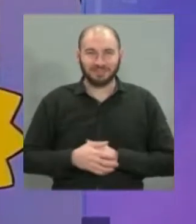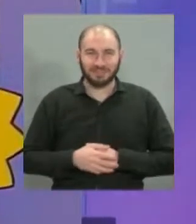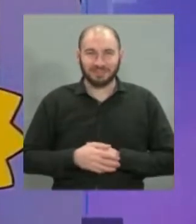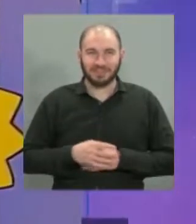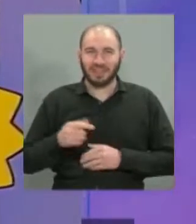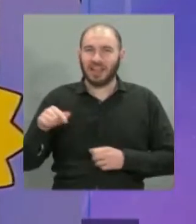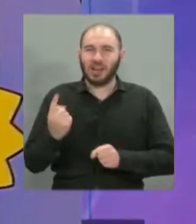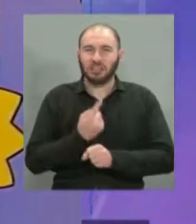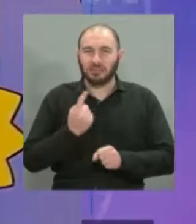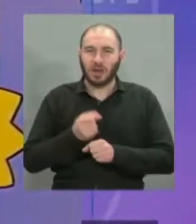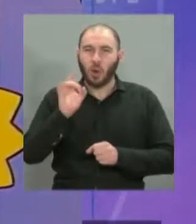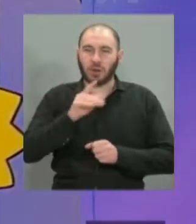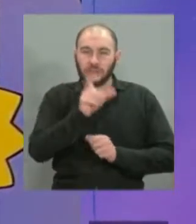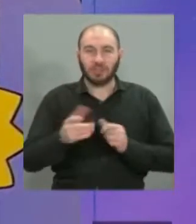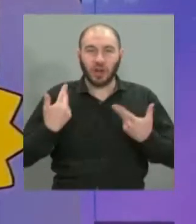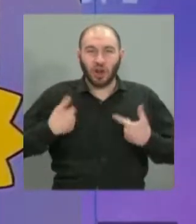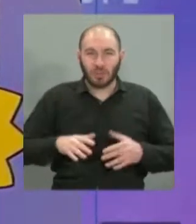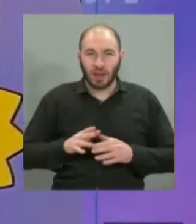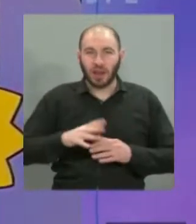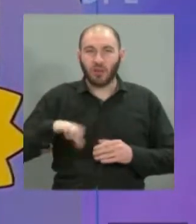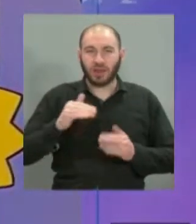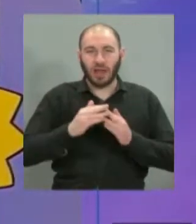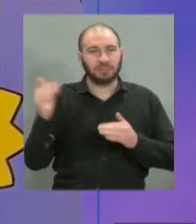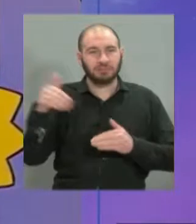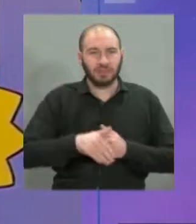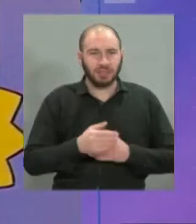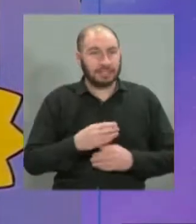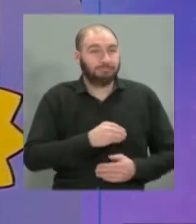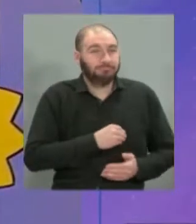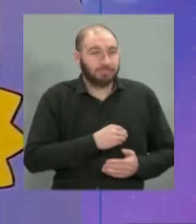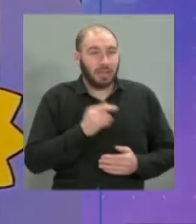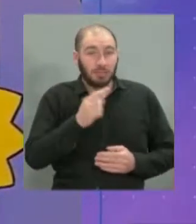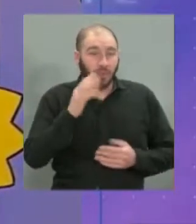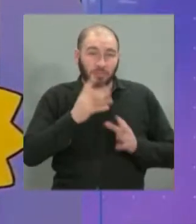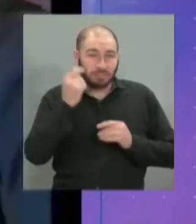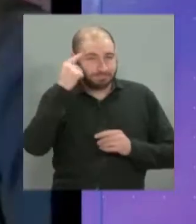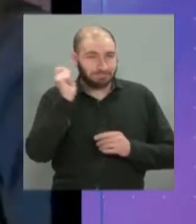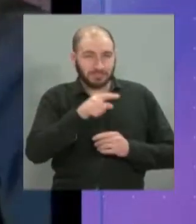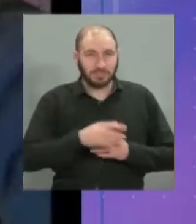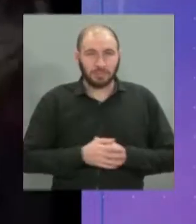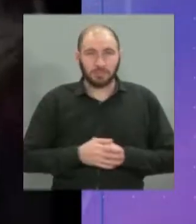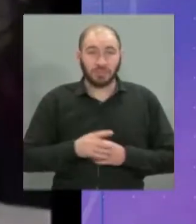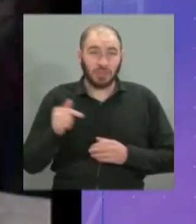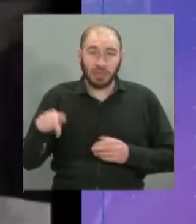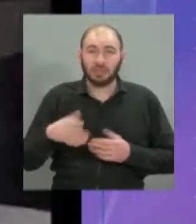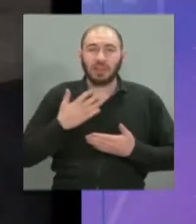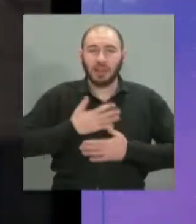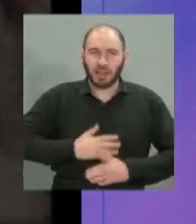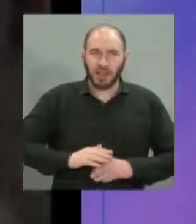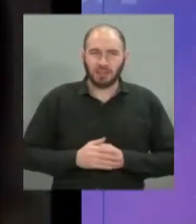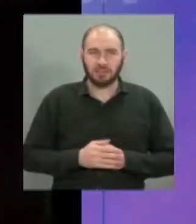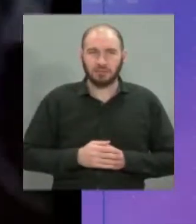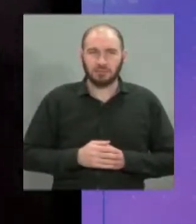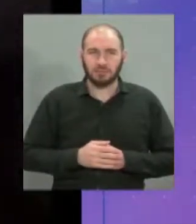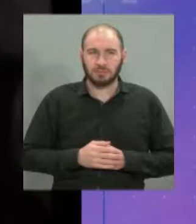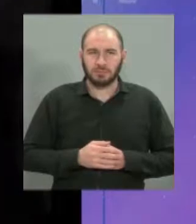Ya no podemos decir que solo gente normal ha pisado esta casa. Qué pena que pienses de esa forma. Básicamente es eso, es la tranquilidad, la